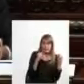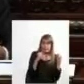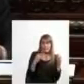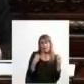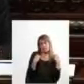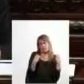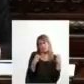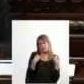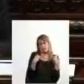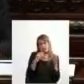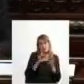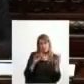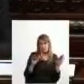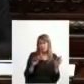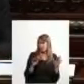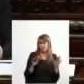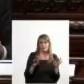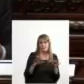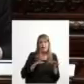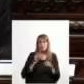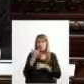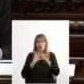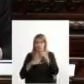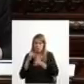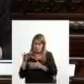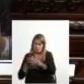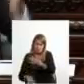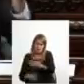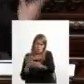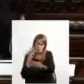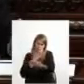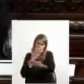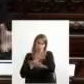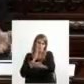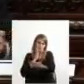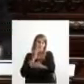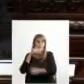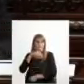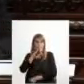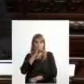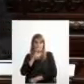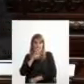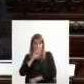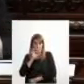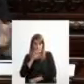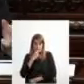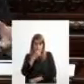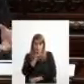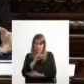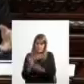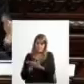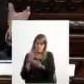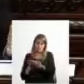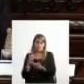Se cansó de leer noticias escandalosas. Lo decía hoy el senador Mieres. Cada